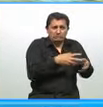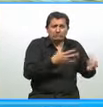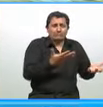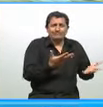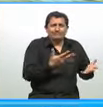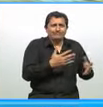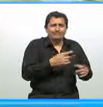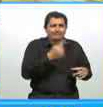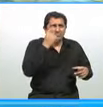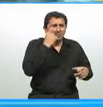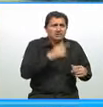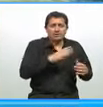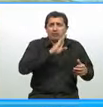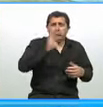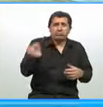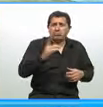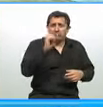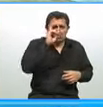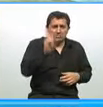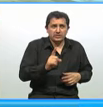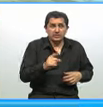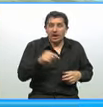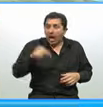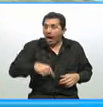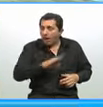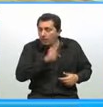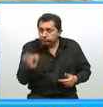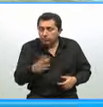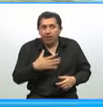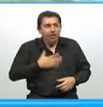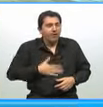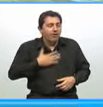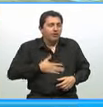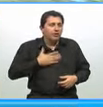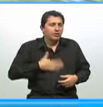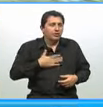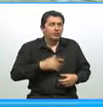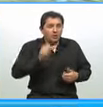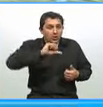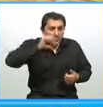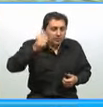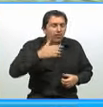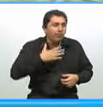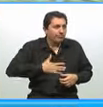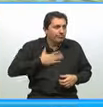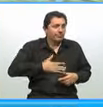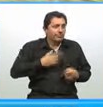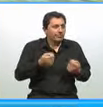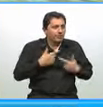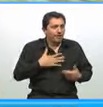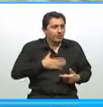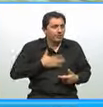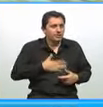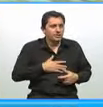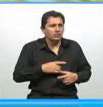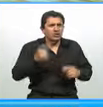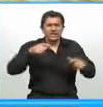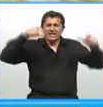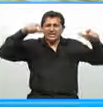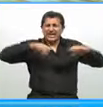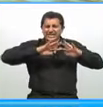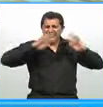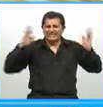esperábamos que fuera tan holgada. Bueno, por supuesto que nos entusiasma mucho, no solamente la victoria, sino el hecho de haber jugado estadio lleno, de haber